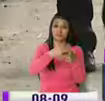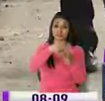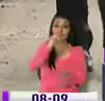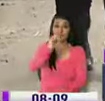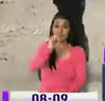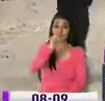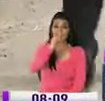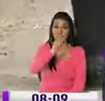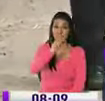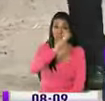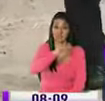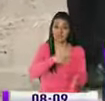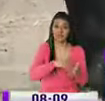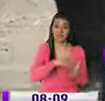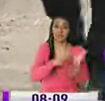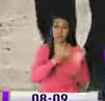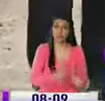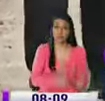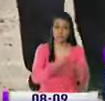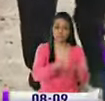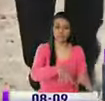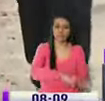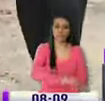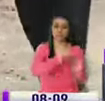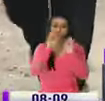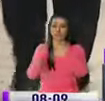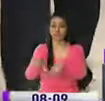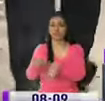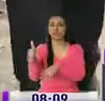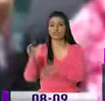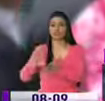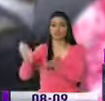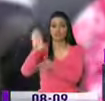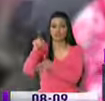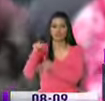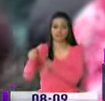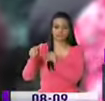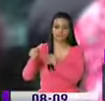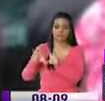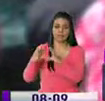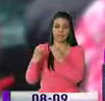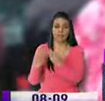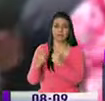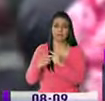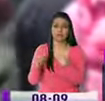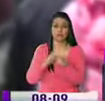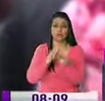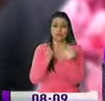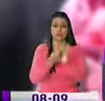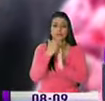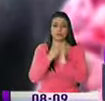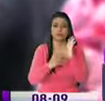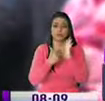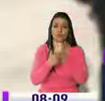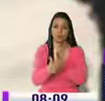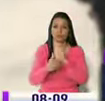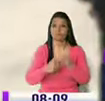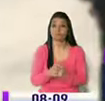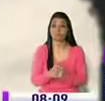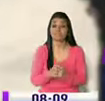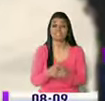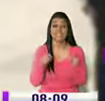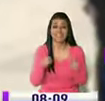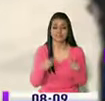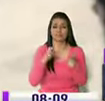los estudiantes de esta institución reciben clases en otro establecimiento y para ello han tenido que cambiar de horario. Y este